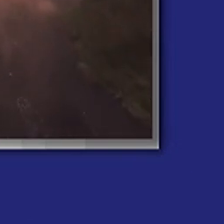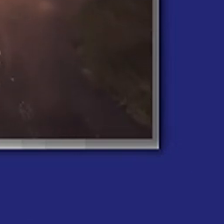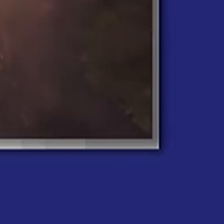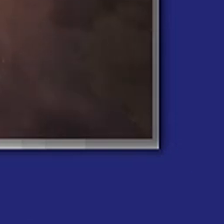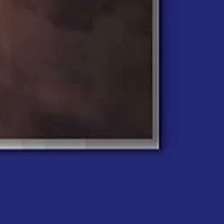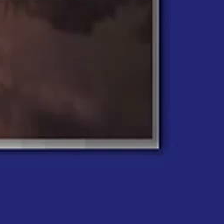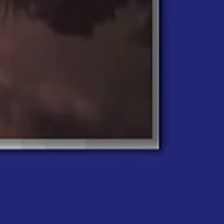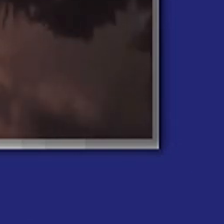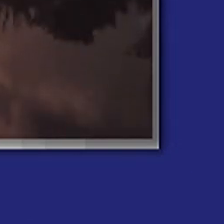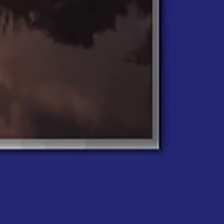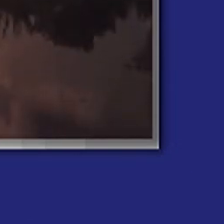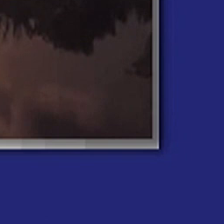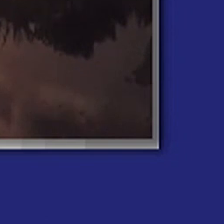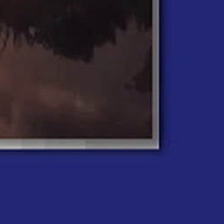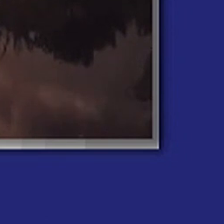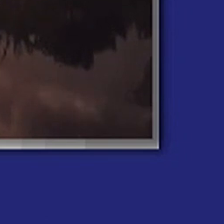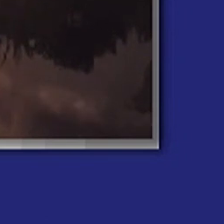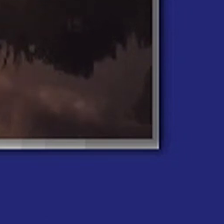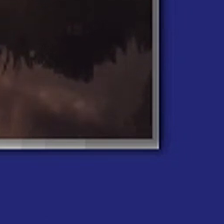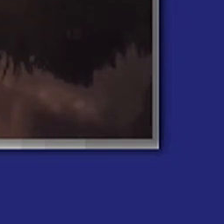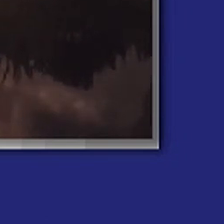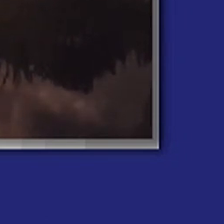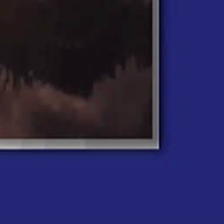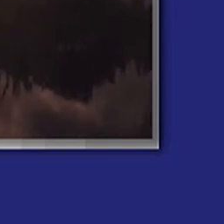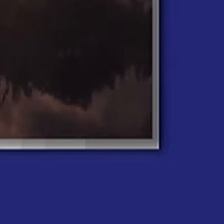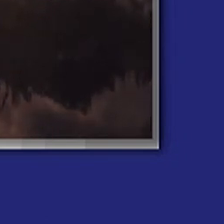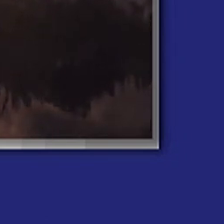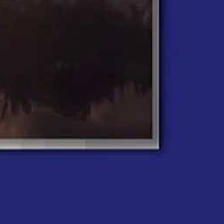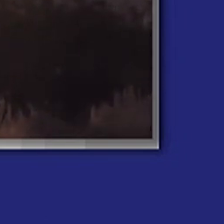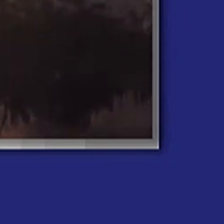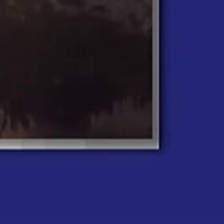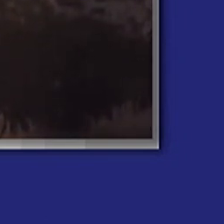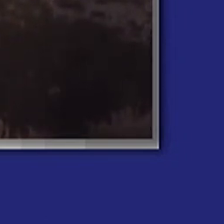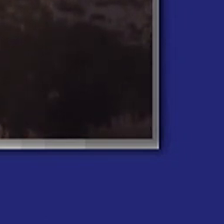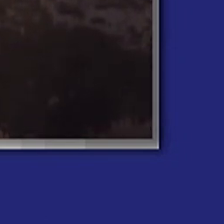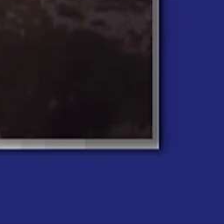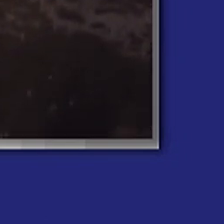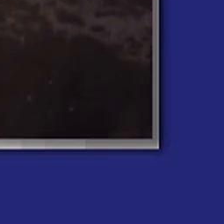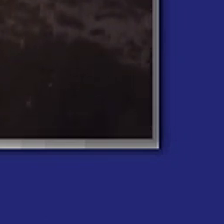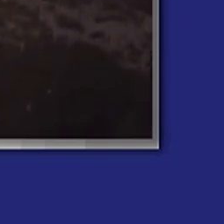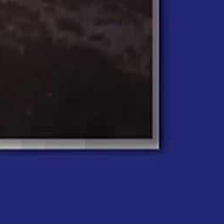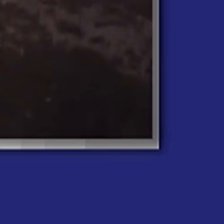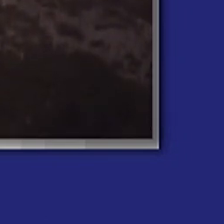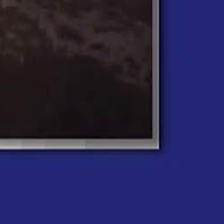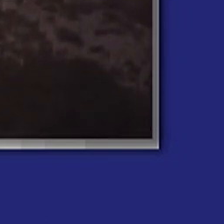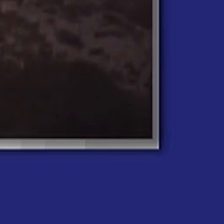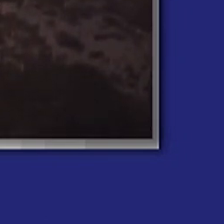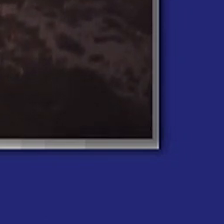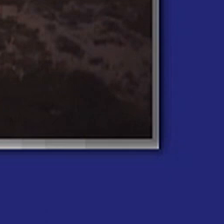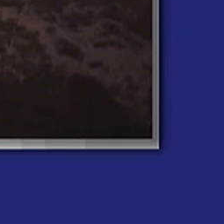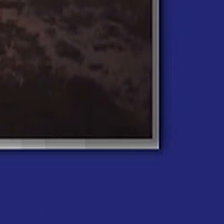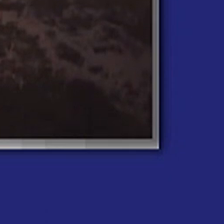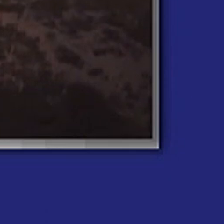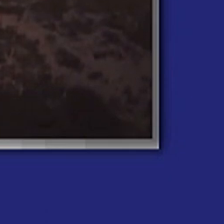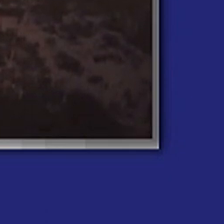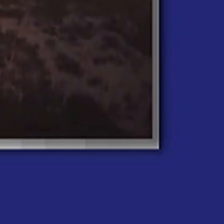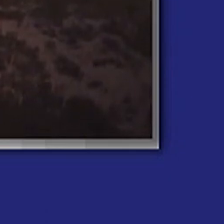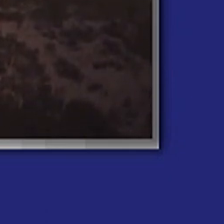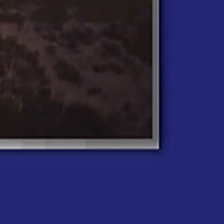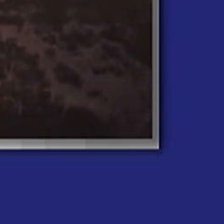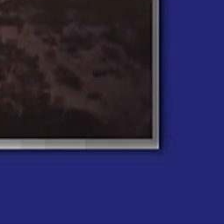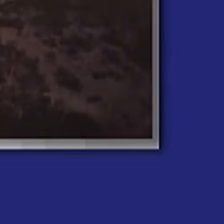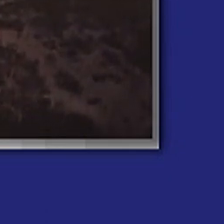Dale, marinero, que ya vamos llegando y acostados